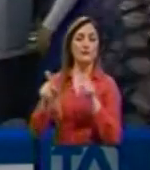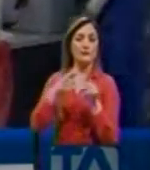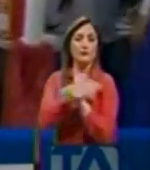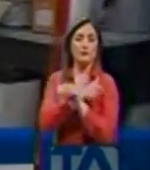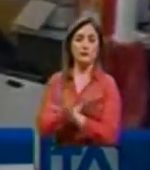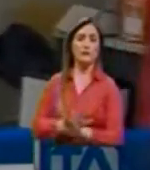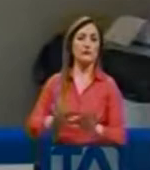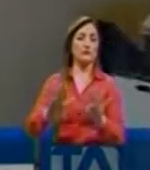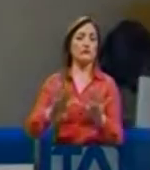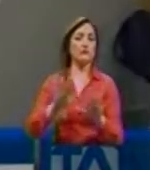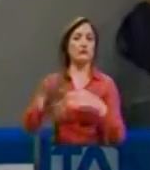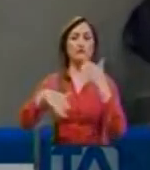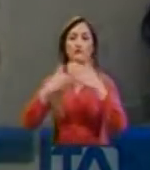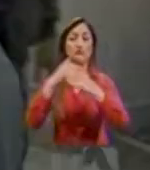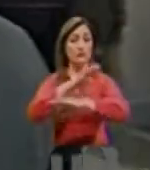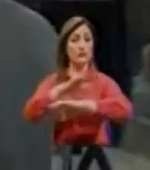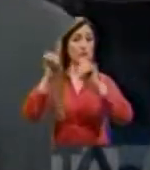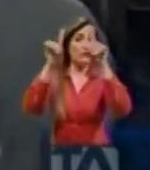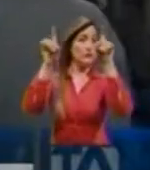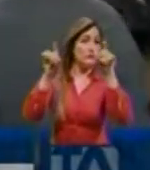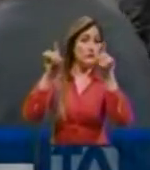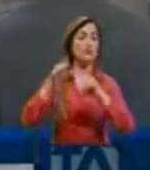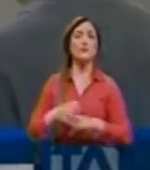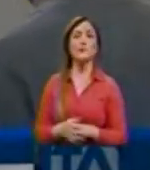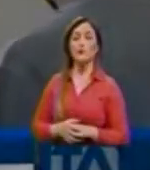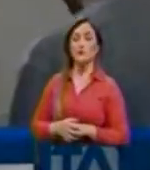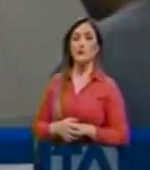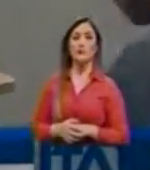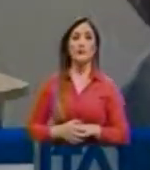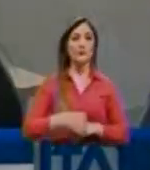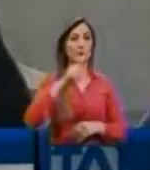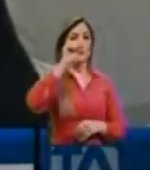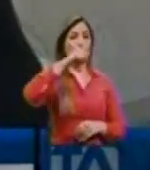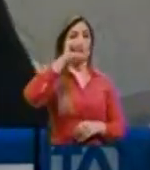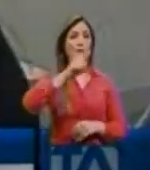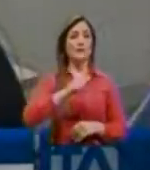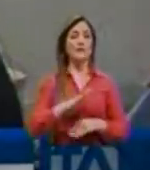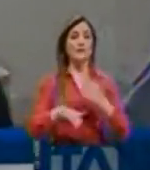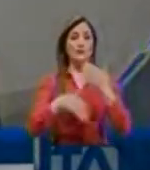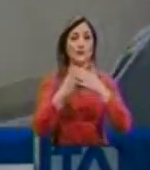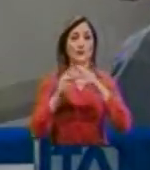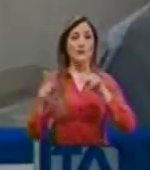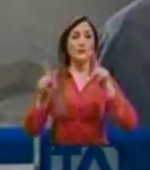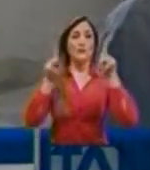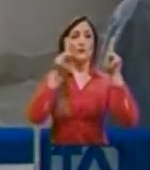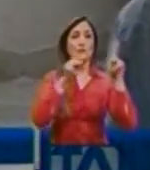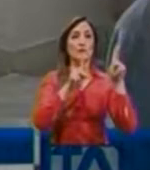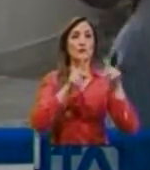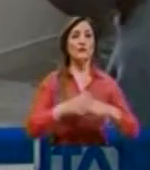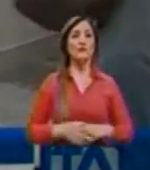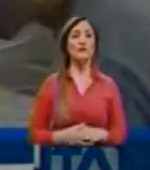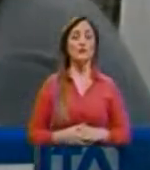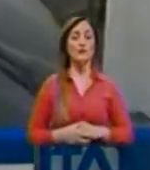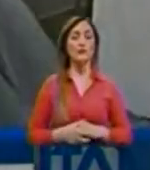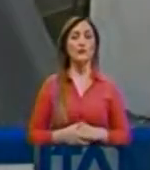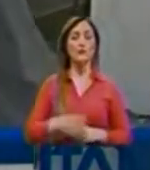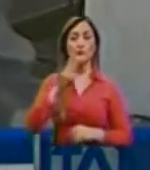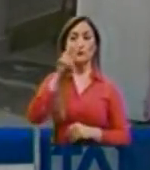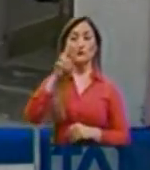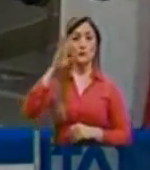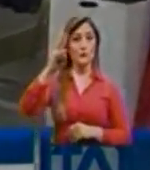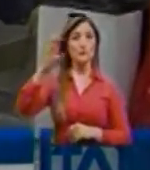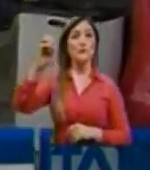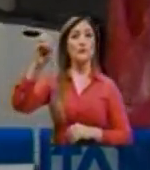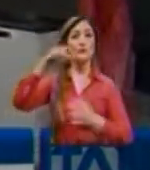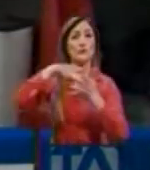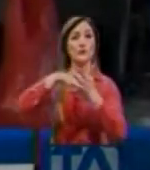vacunación de todos los alumnos? Sí, por supuesto, nosotros tenemos ya planificado, sí, que se concluya con 2.600 estudiantes